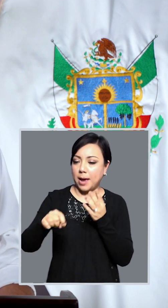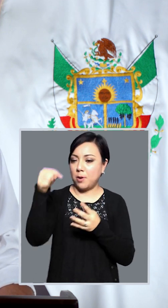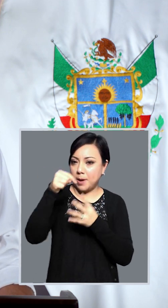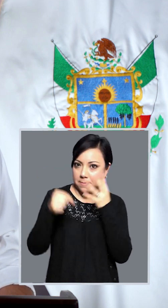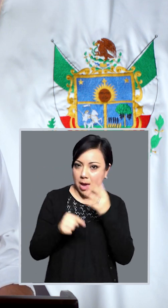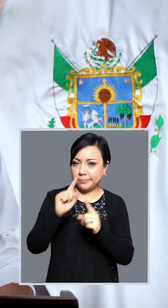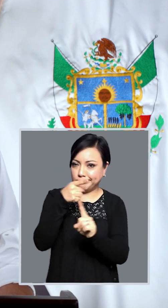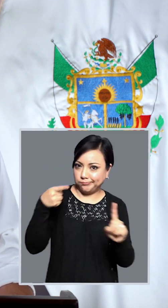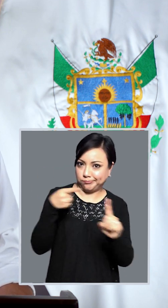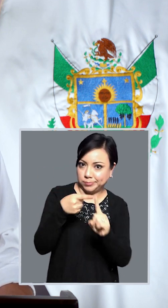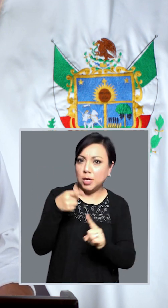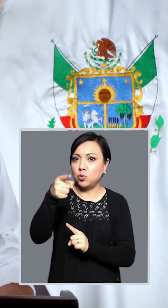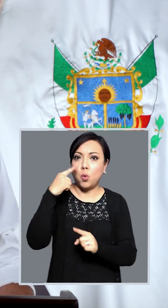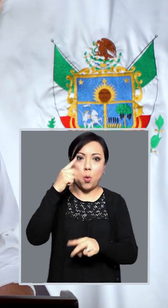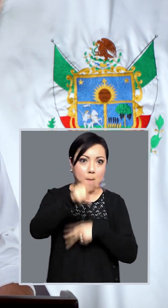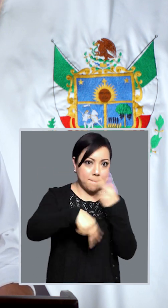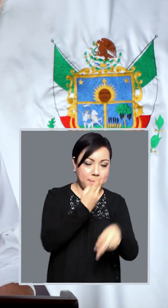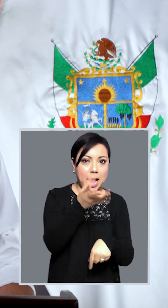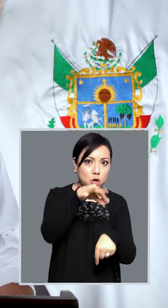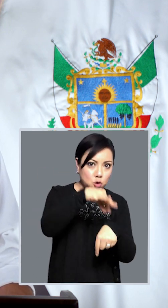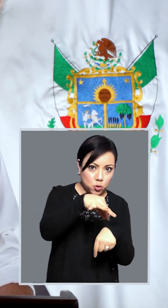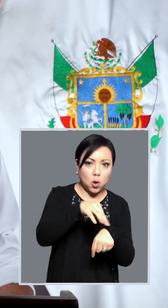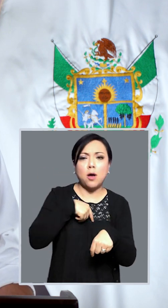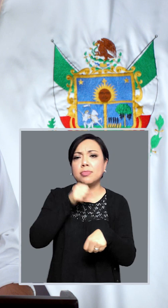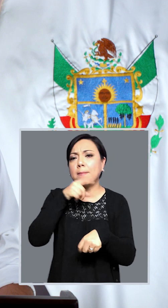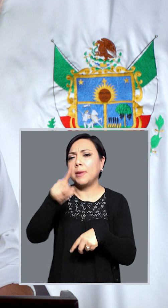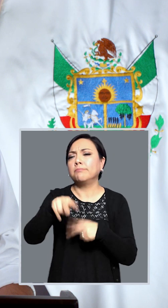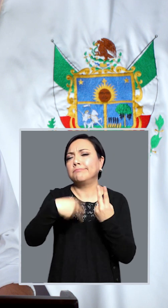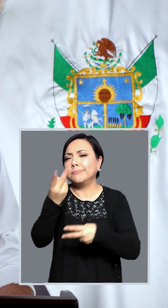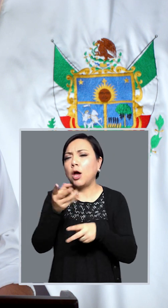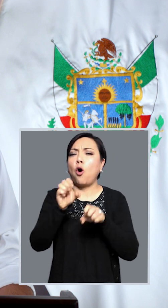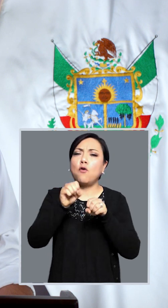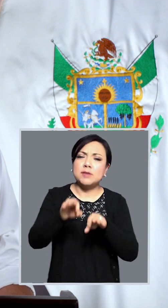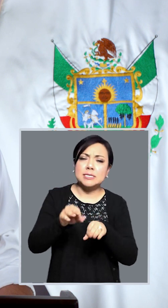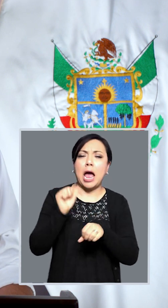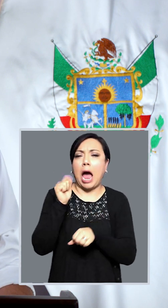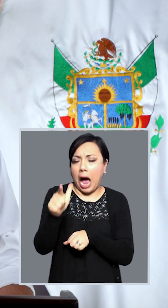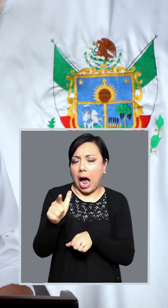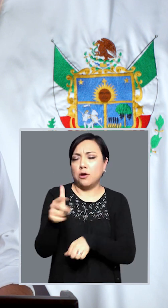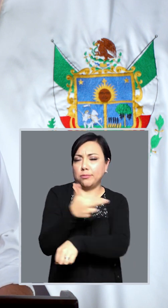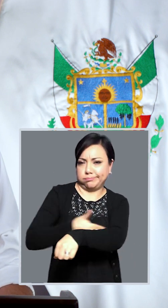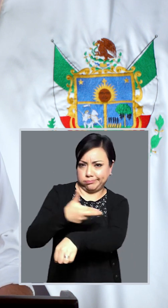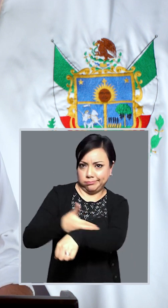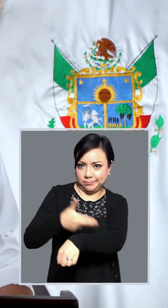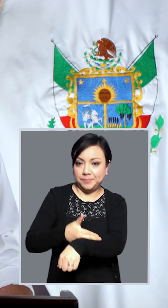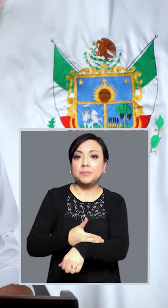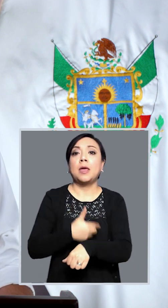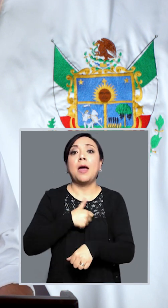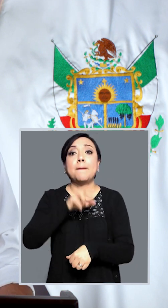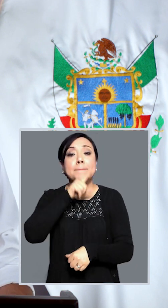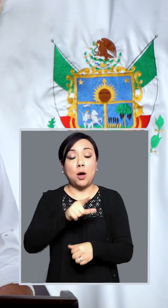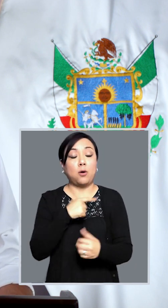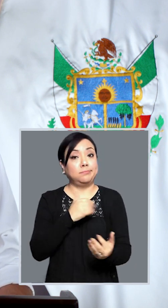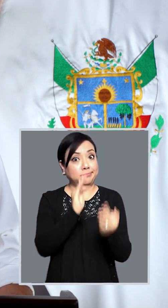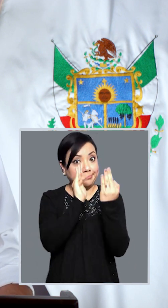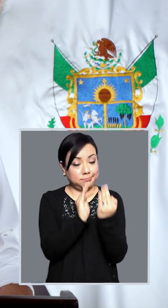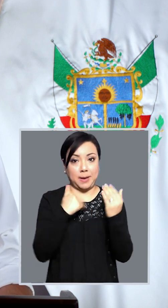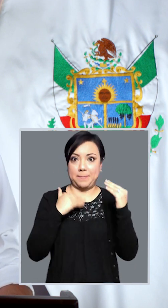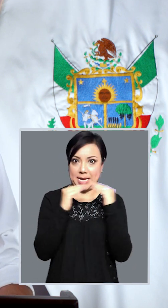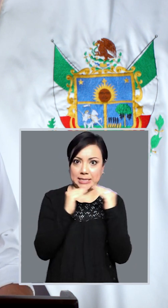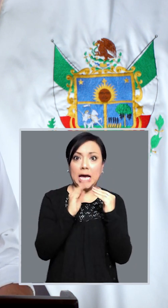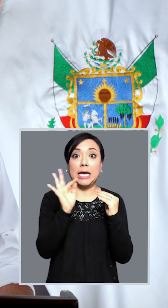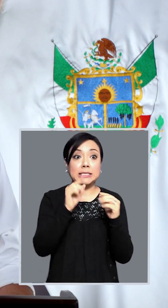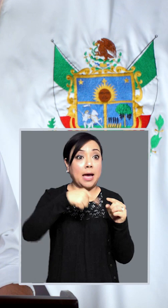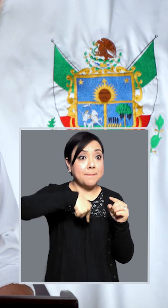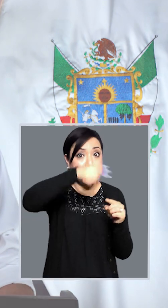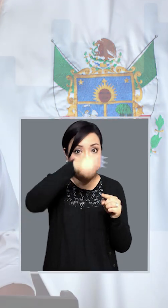particulares te mostraremos algunas recomendaciones para cuando tengas que acudir a un consultorio o despacho de servicios profesionales elige servicios cercanos